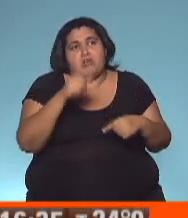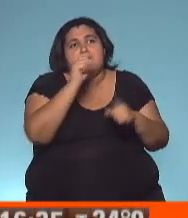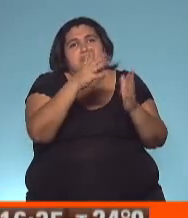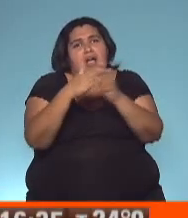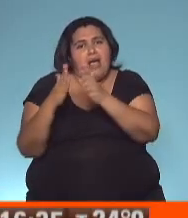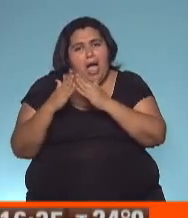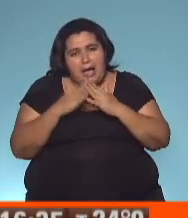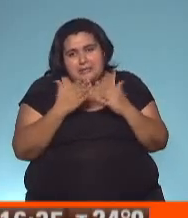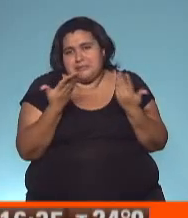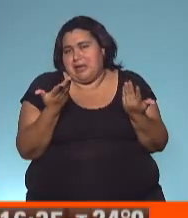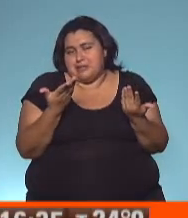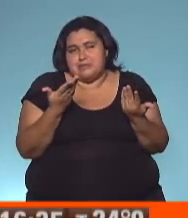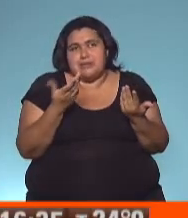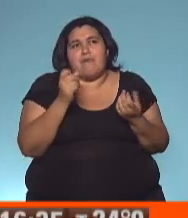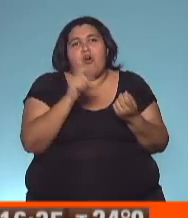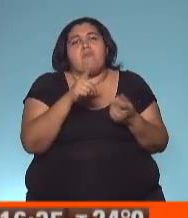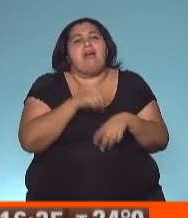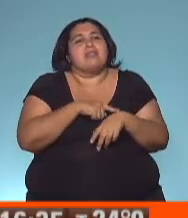puedan pasar el tiempo